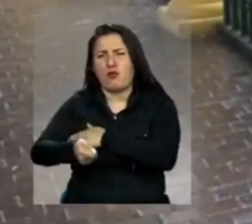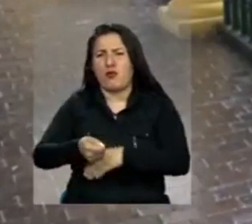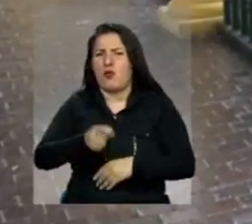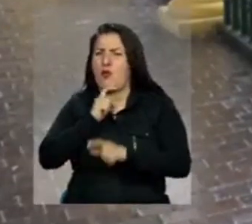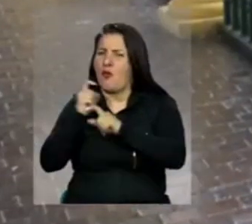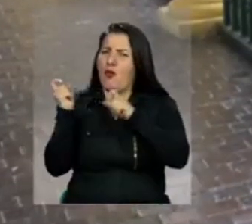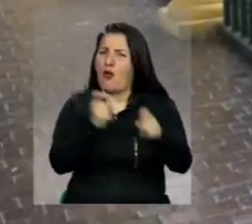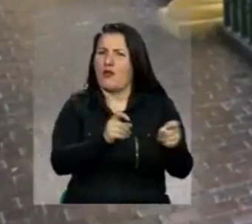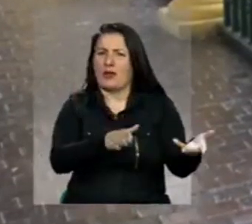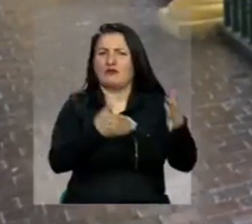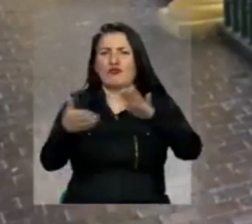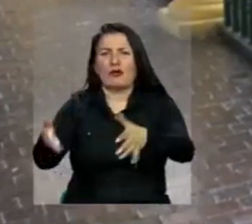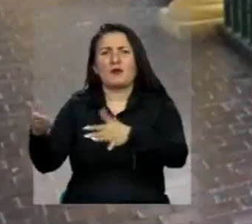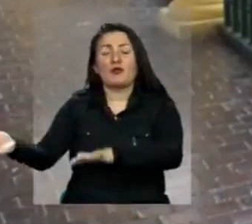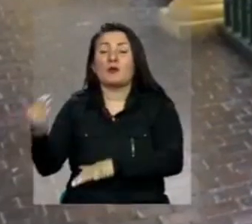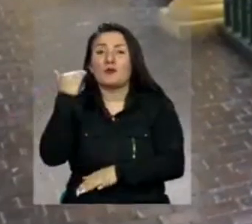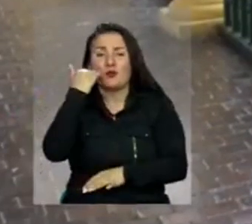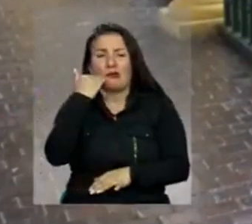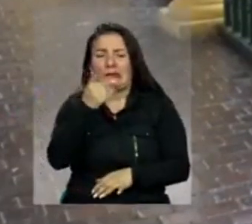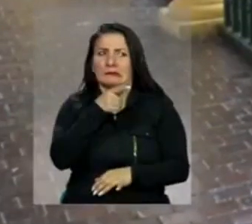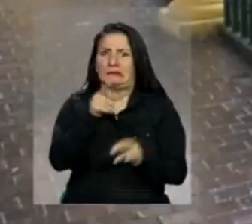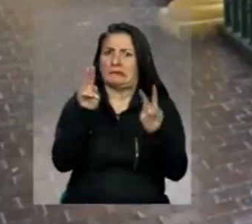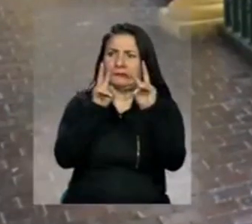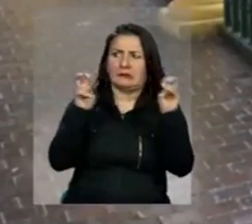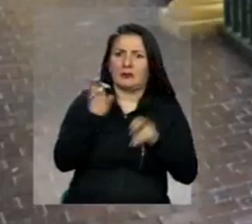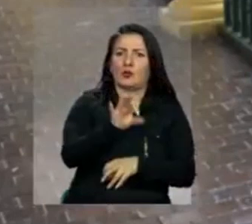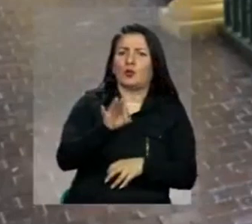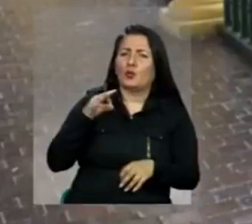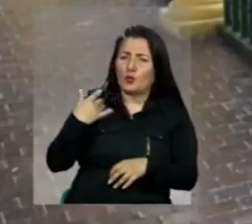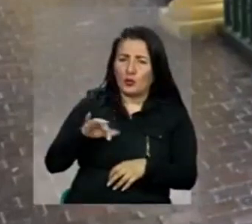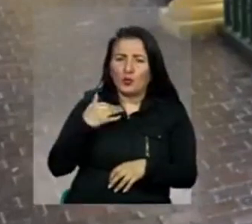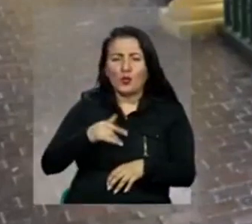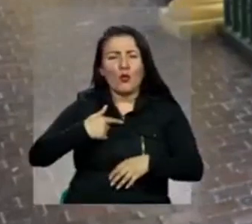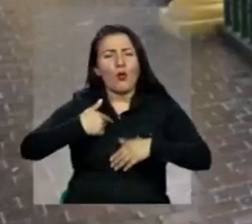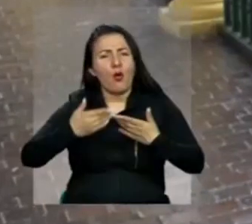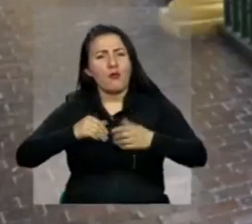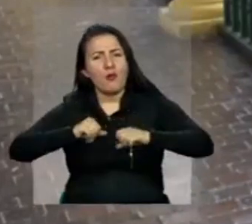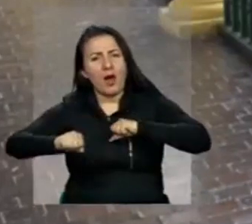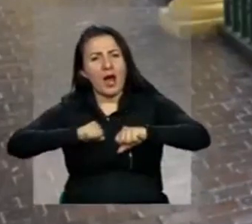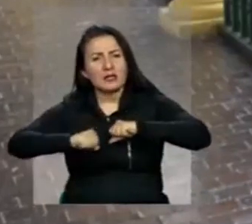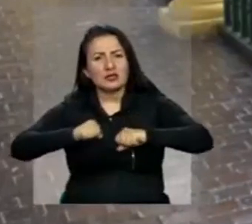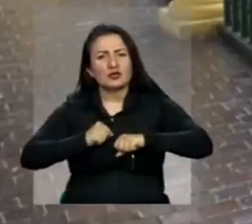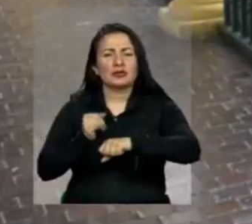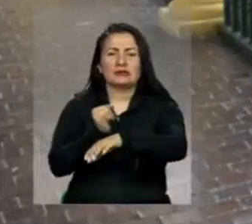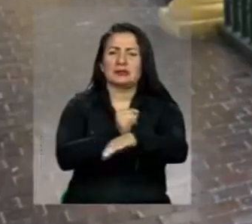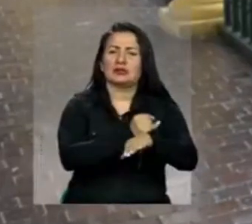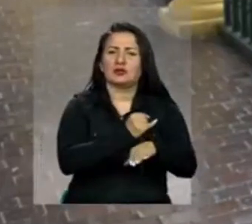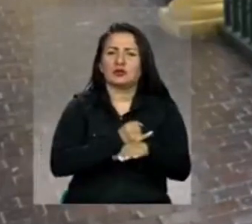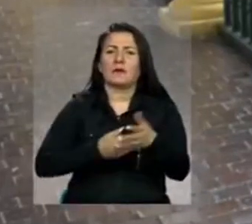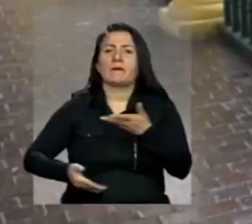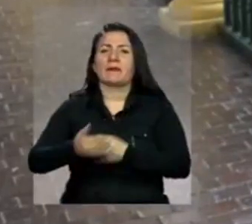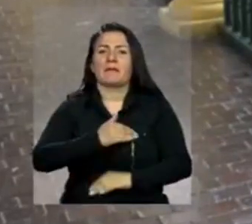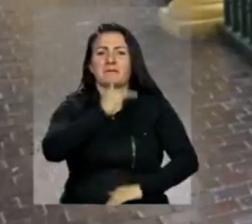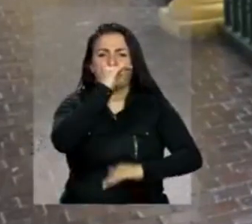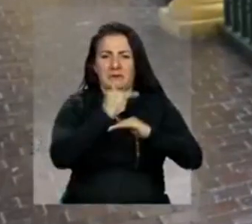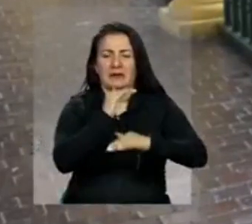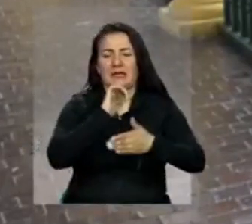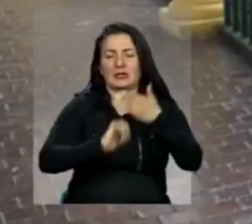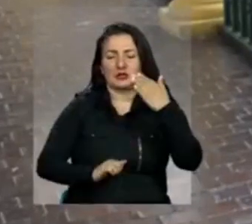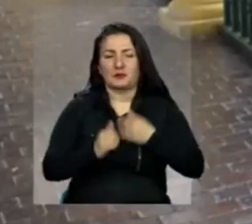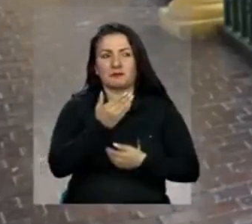espera que luego de tratar estos temas comiencen a implementarse en acciones interinstitucionales de mitigación. Hablamos con